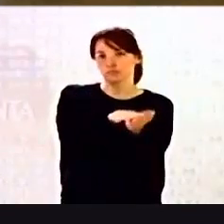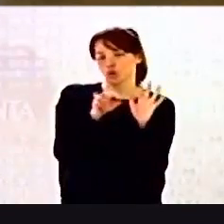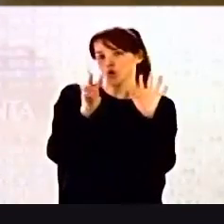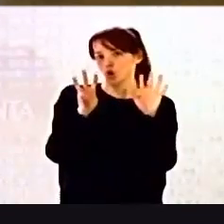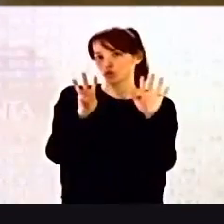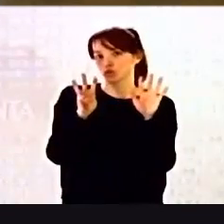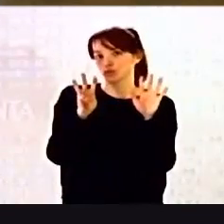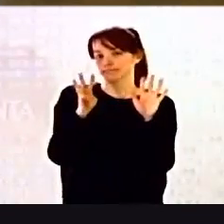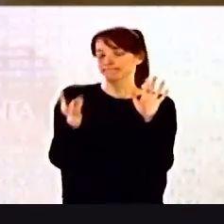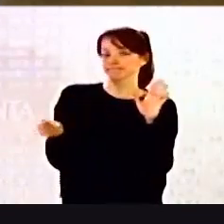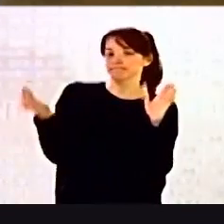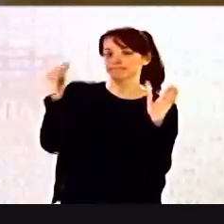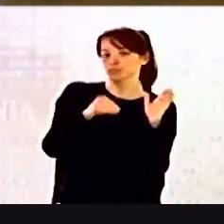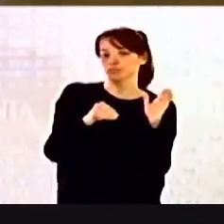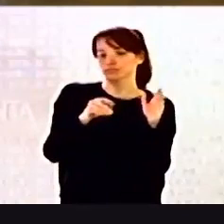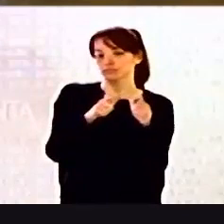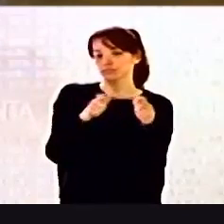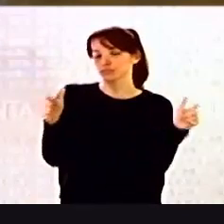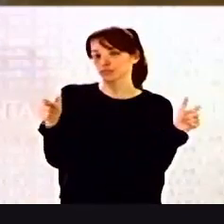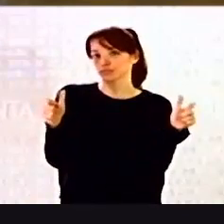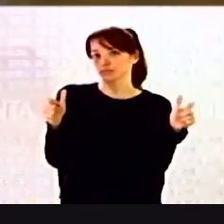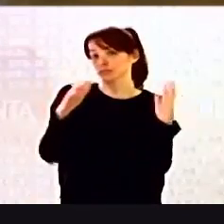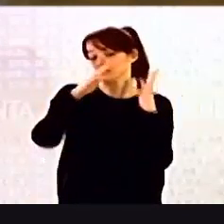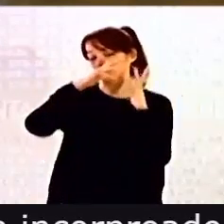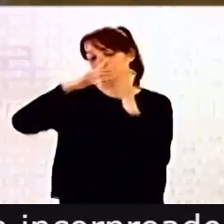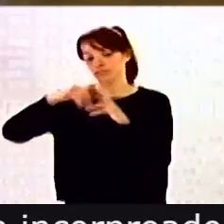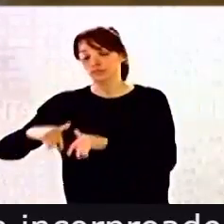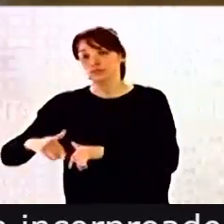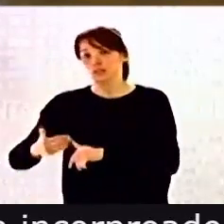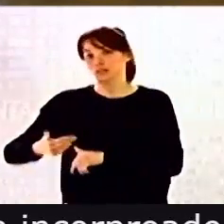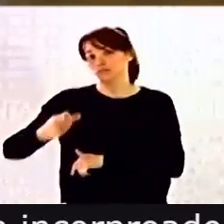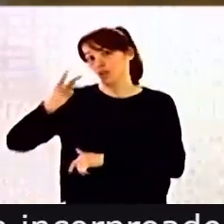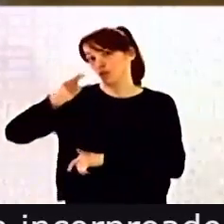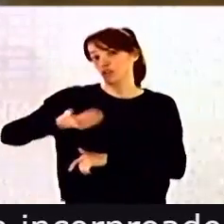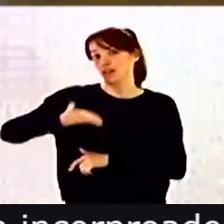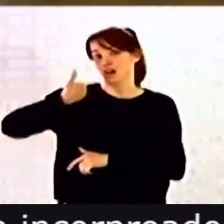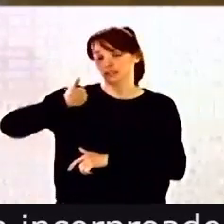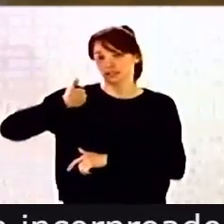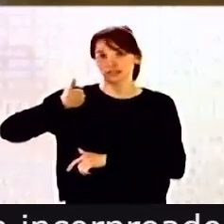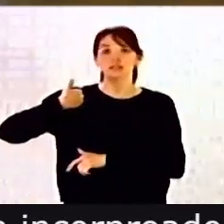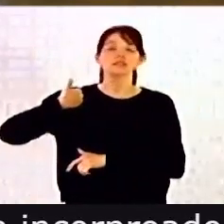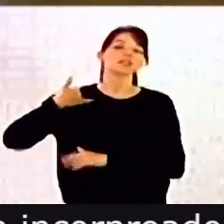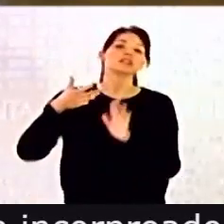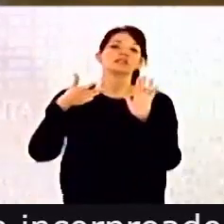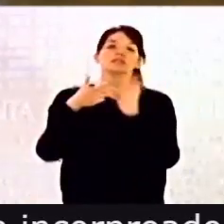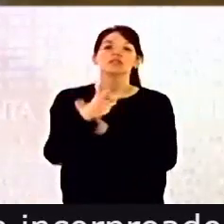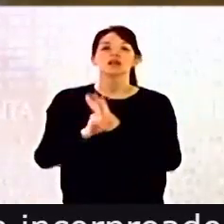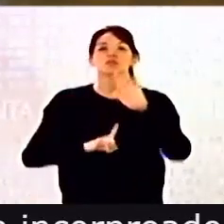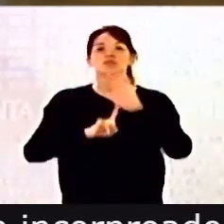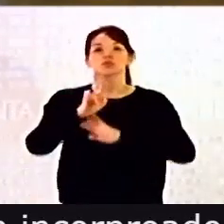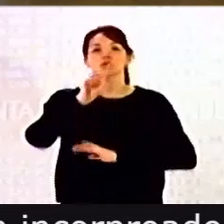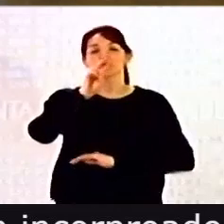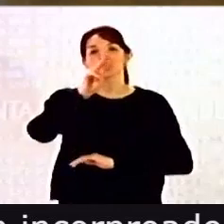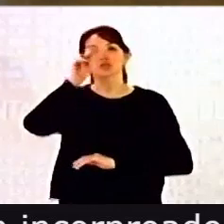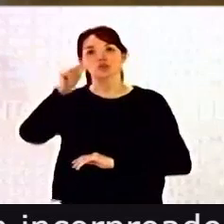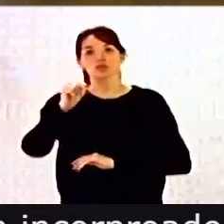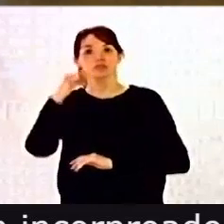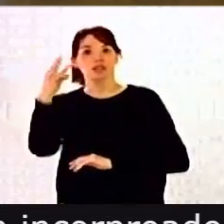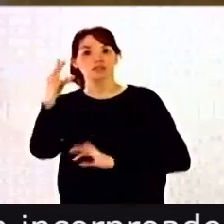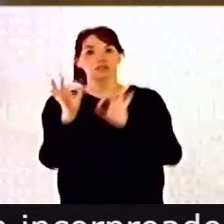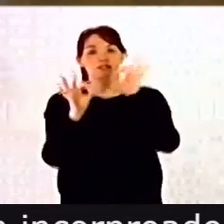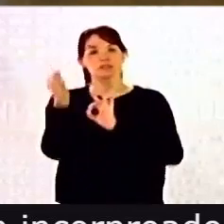que se han incorporado a los fallecidos del día anterior, y lo que supone un incremento de un 2,3%